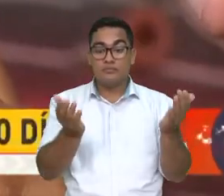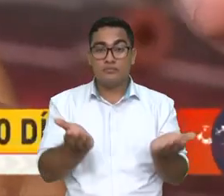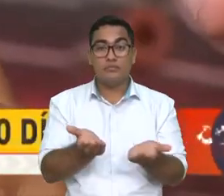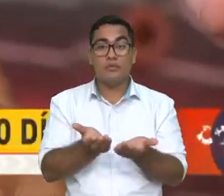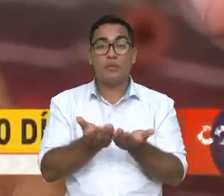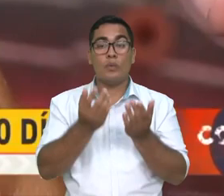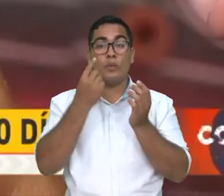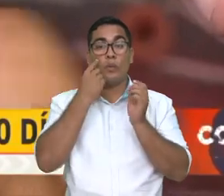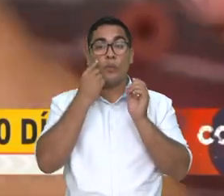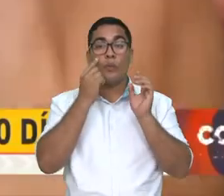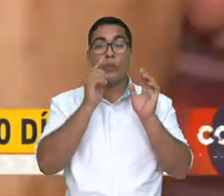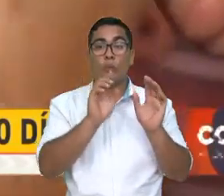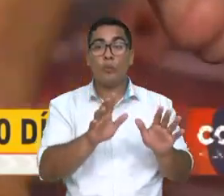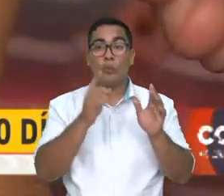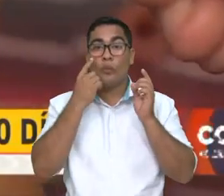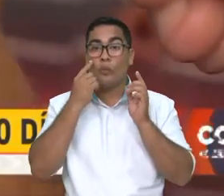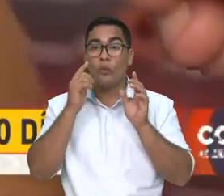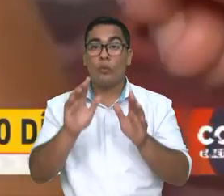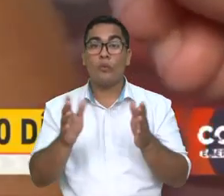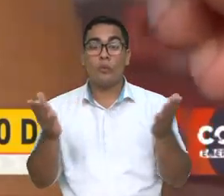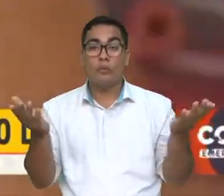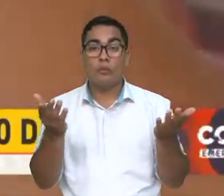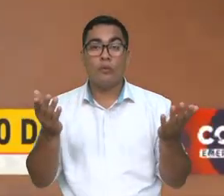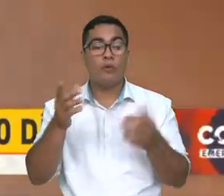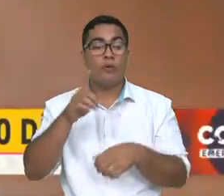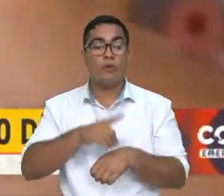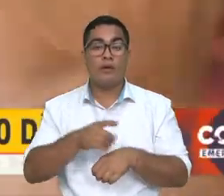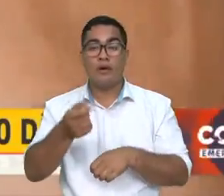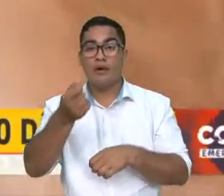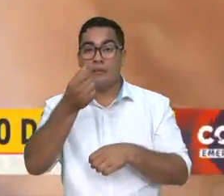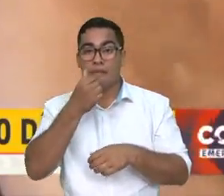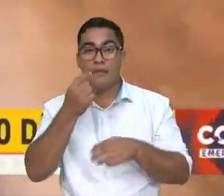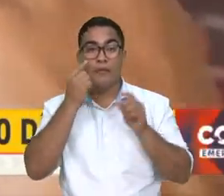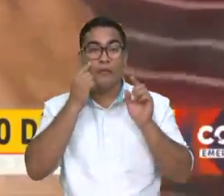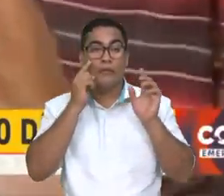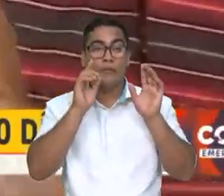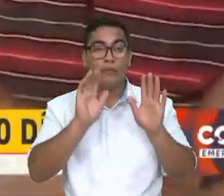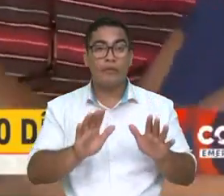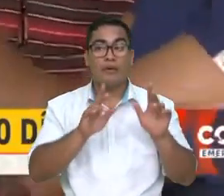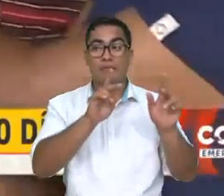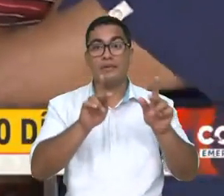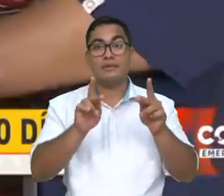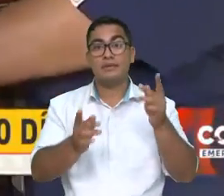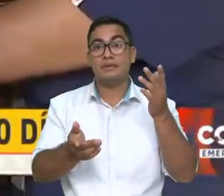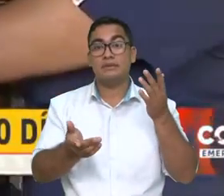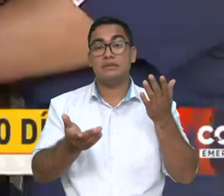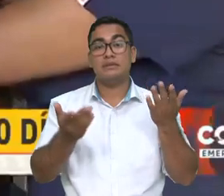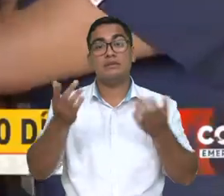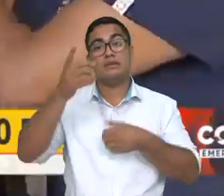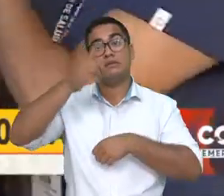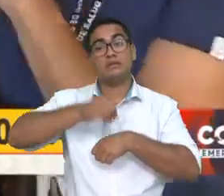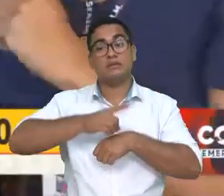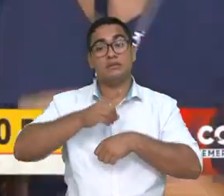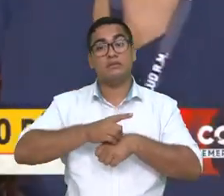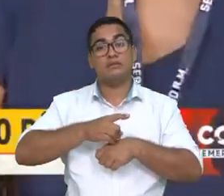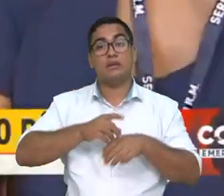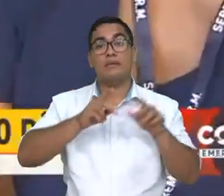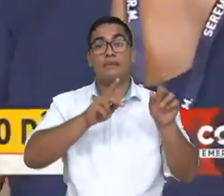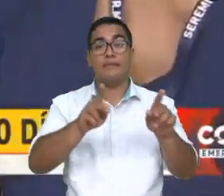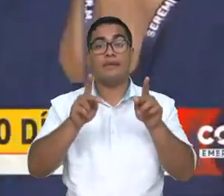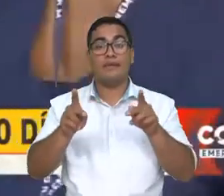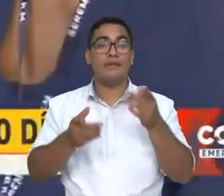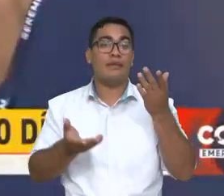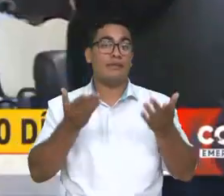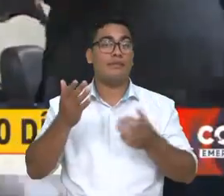cadena logística de traslado de insumos médicos, facilitar el cuidado y traslado de pacientes o personal médico y la evacuación de personas cuando